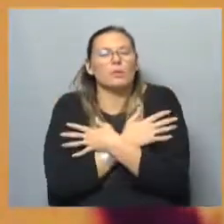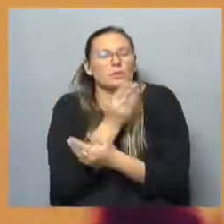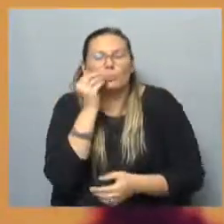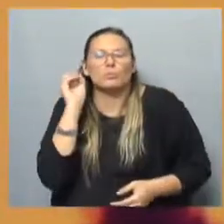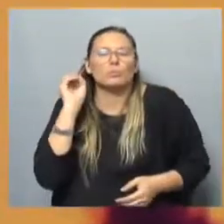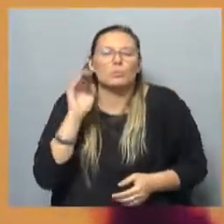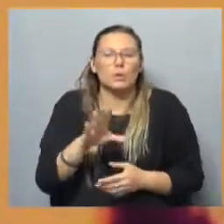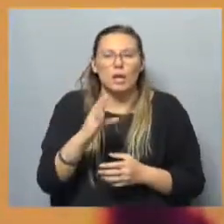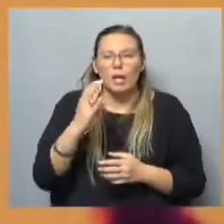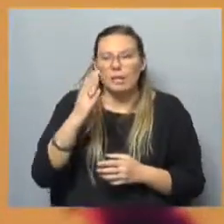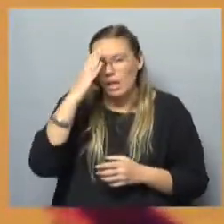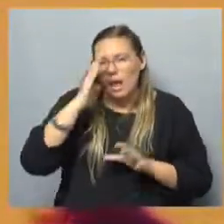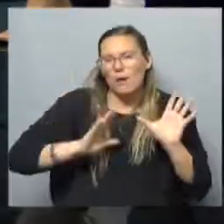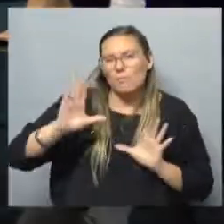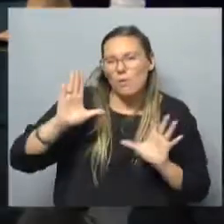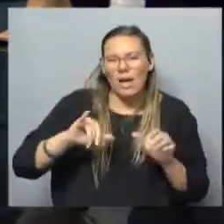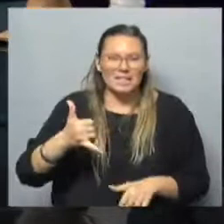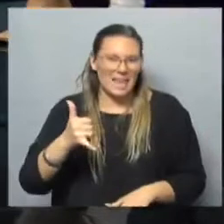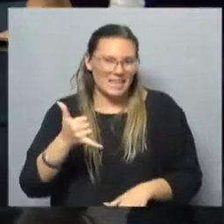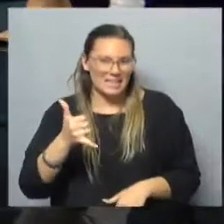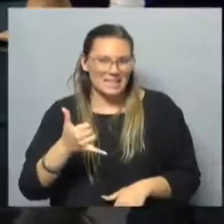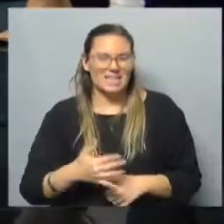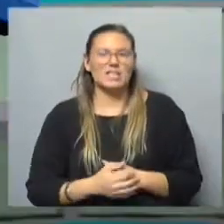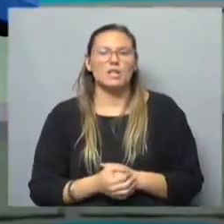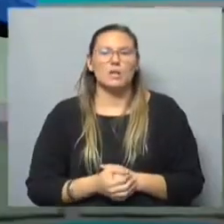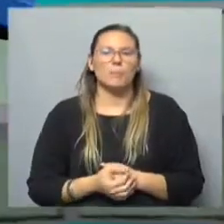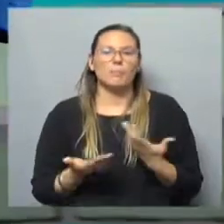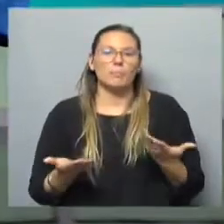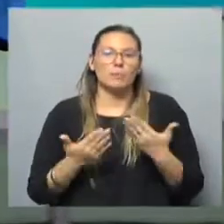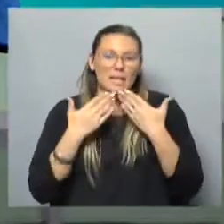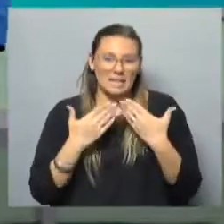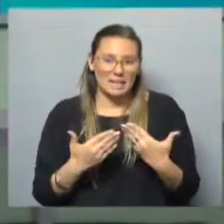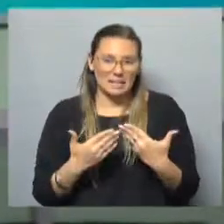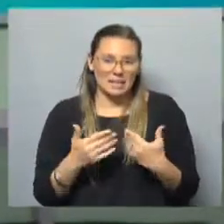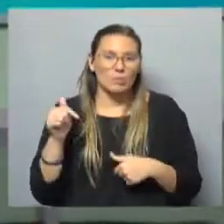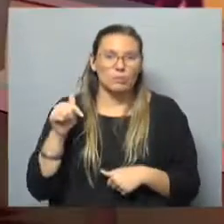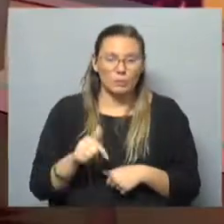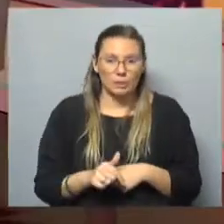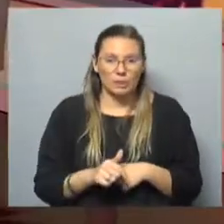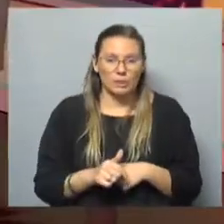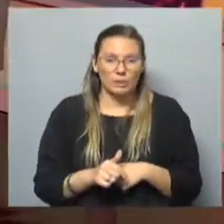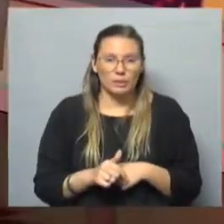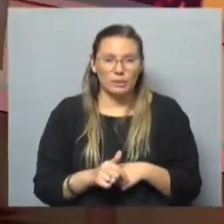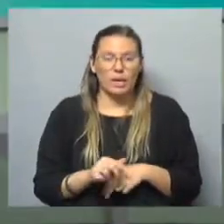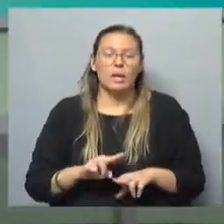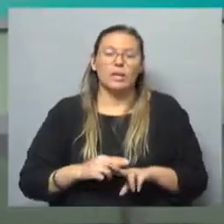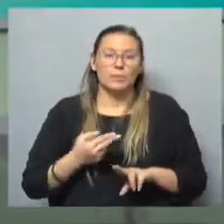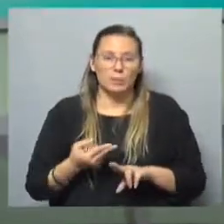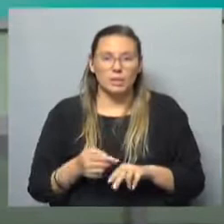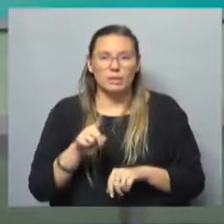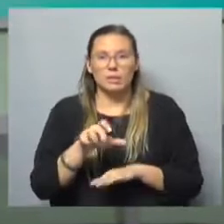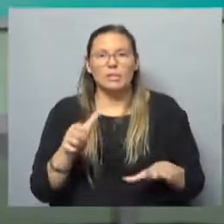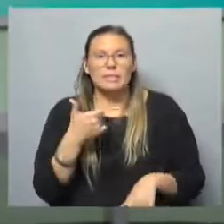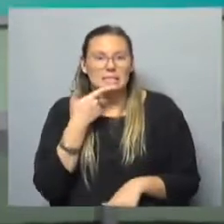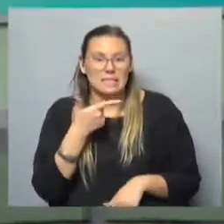toda la murgada celeste. Bueno, muchísimas gracias por haber estado hoy acá. Les repetimos, el 16